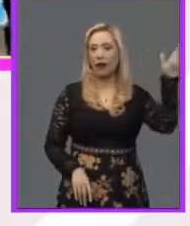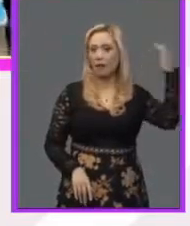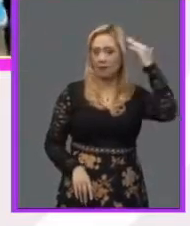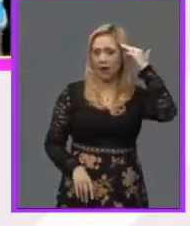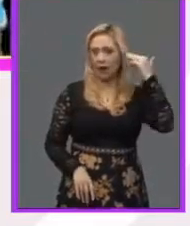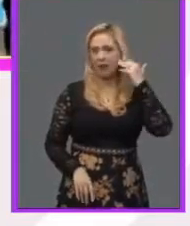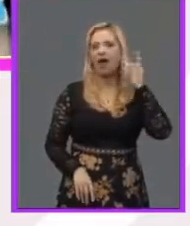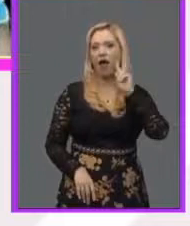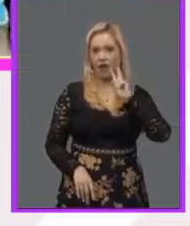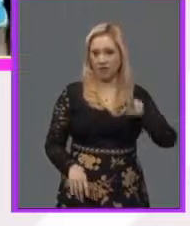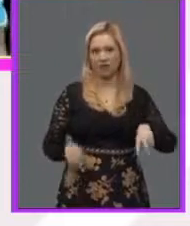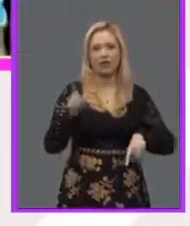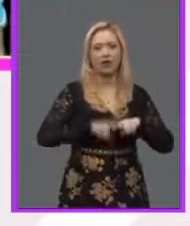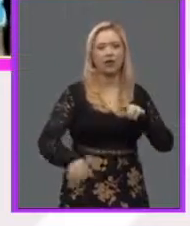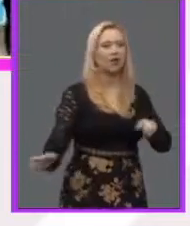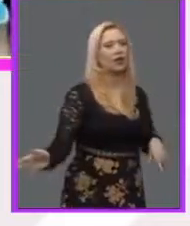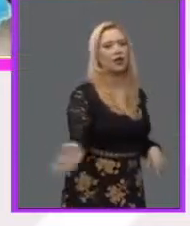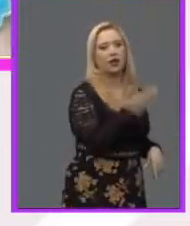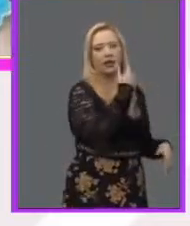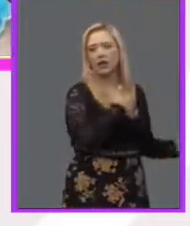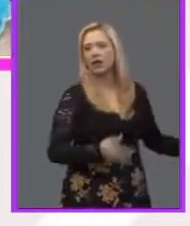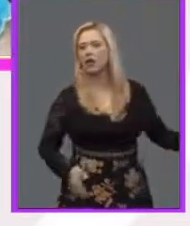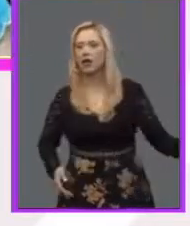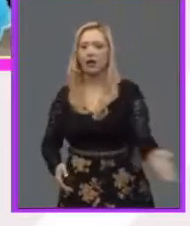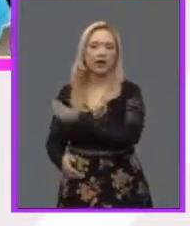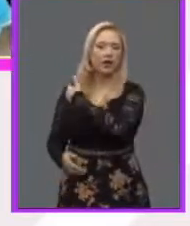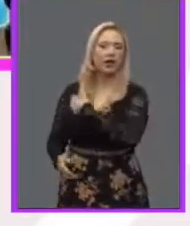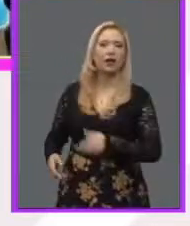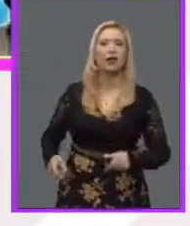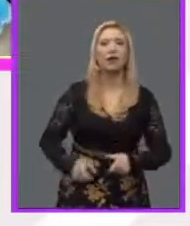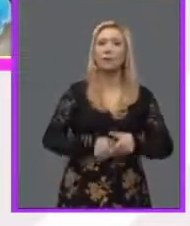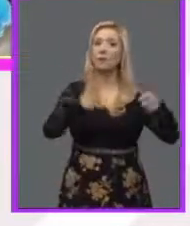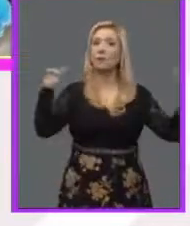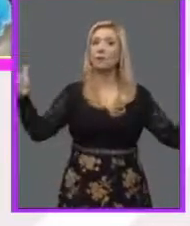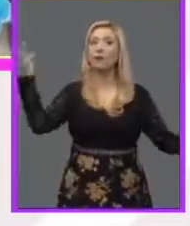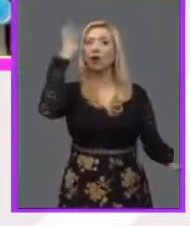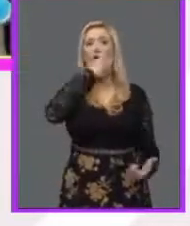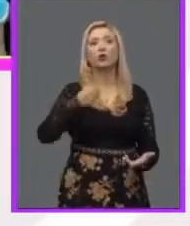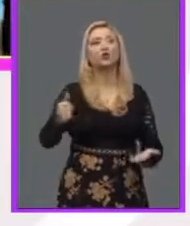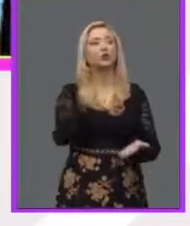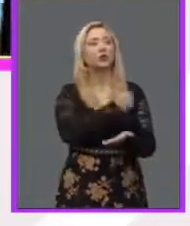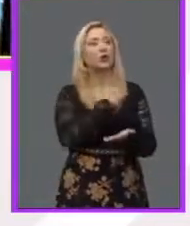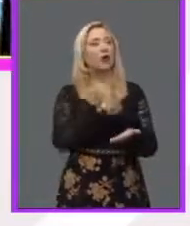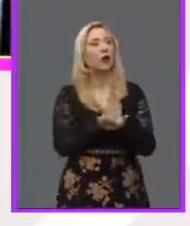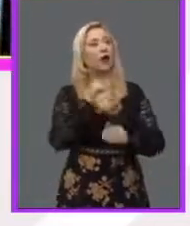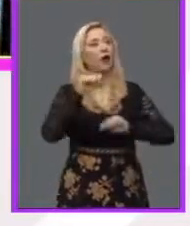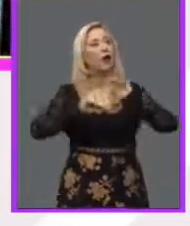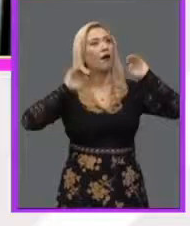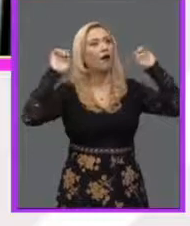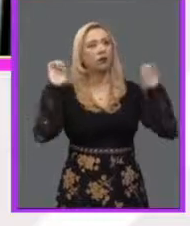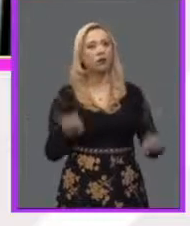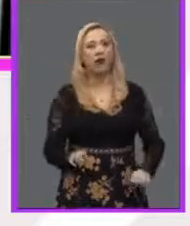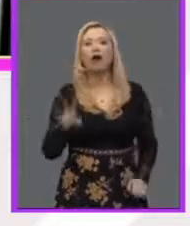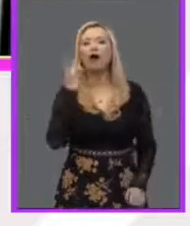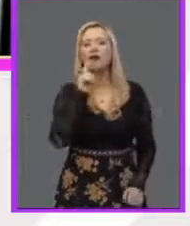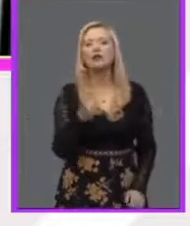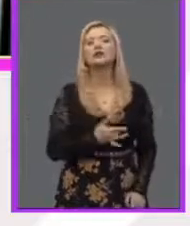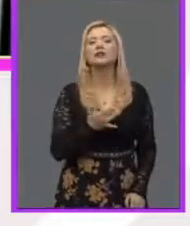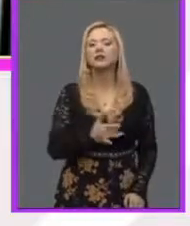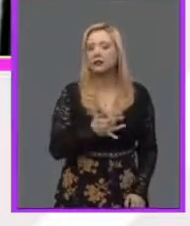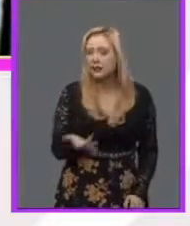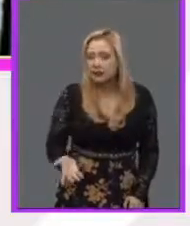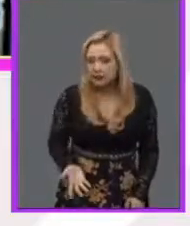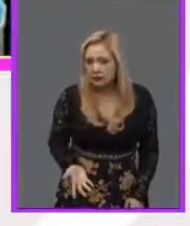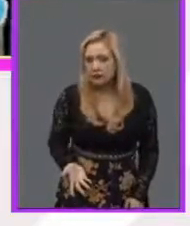a todos ustedes, vamos a quitarles sus casas, pero es para el crecimiento de las ciudades, para un desarrollo comercial o algo, ¿no? Allá